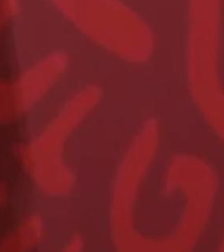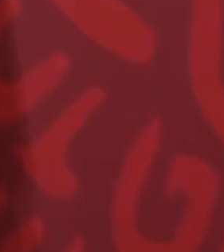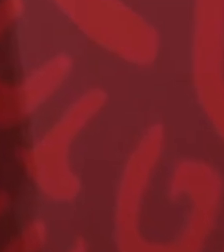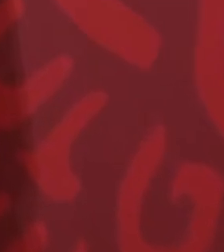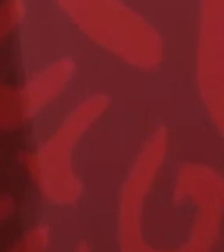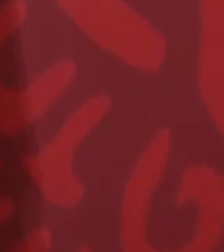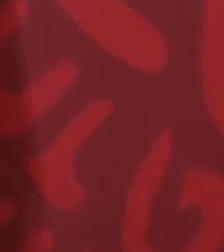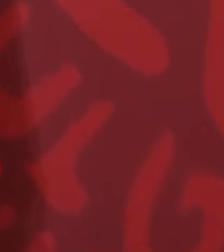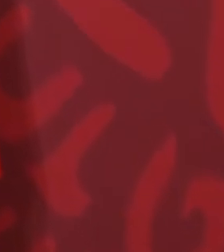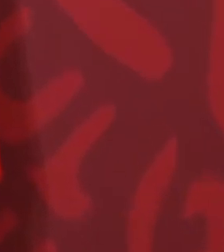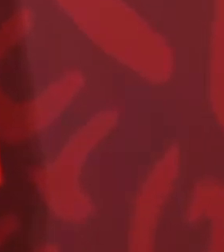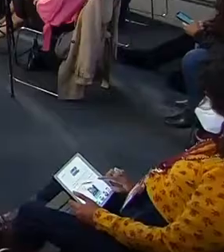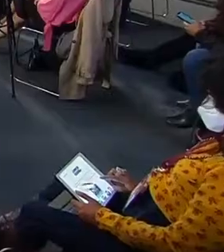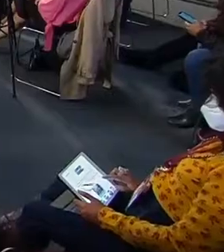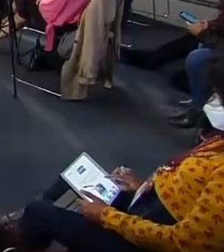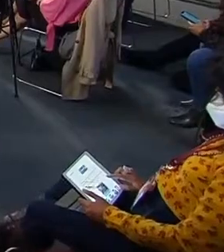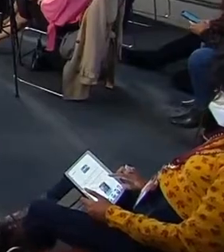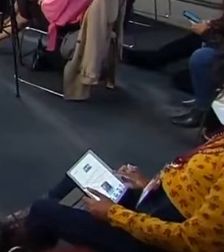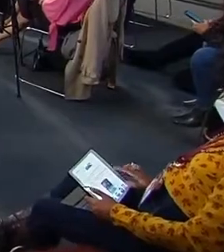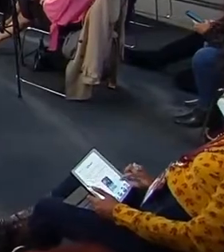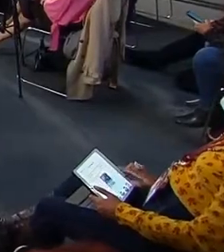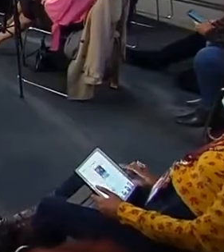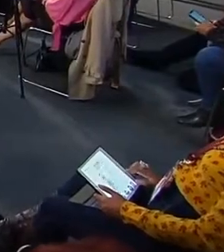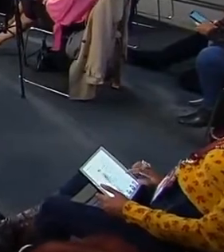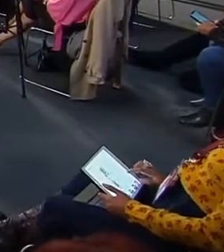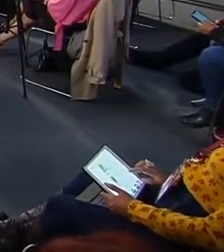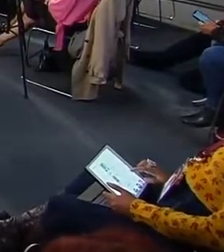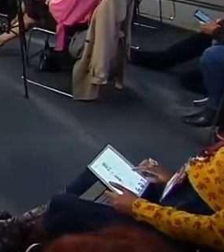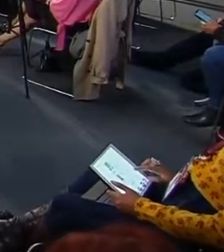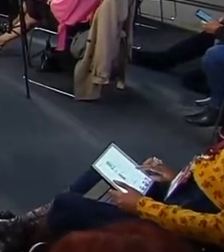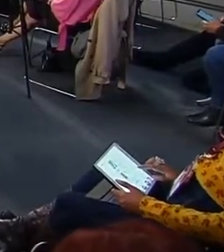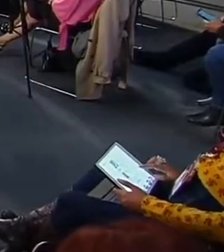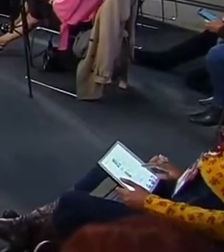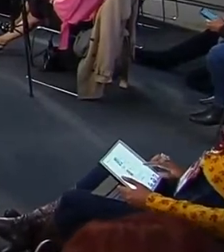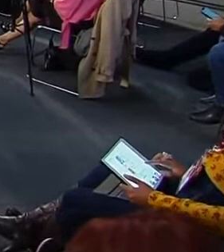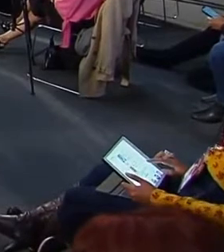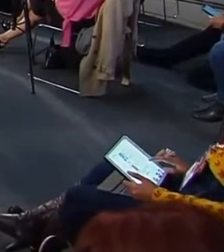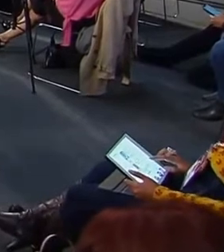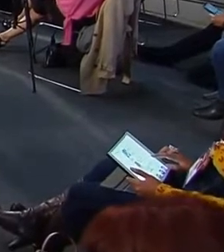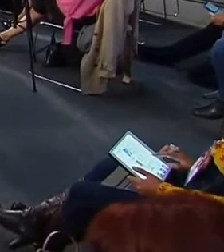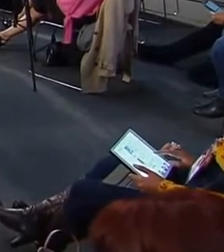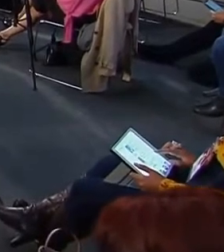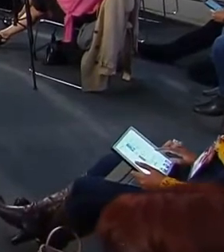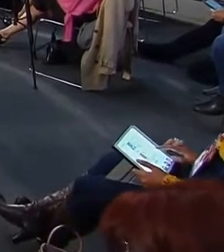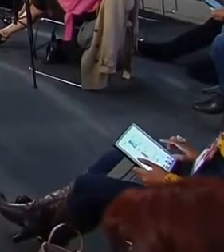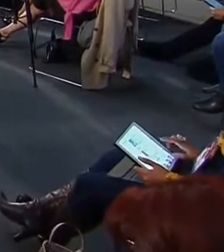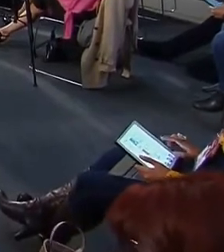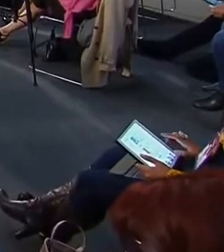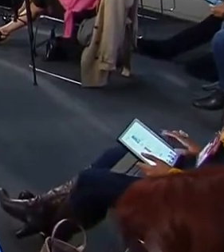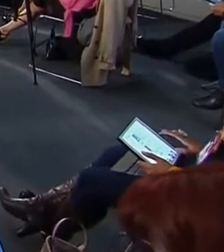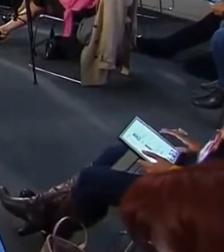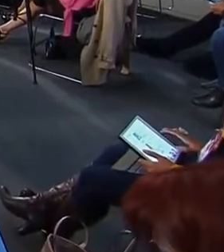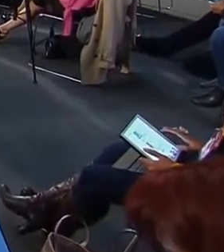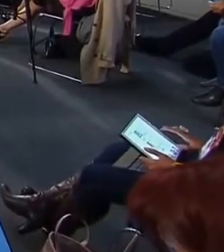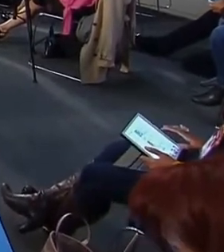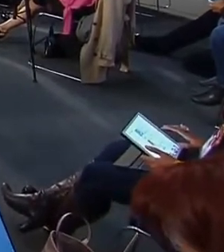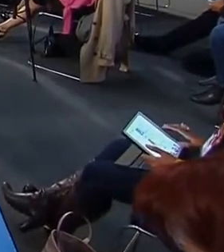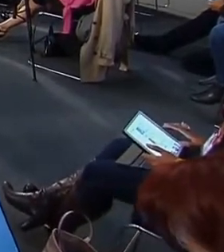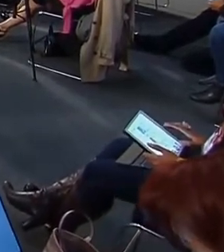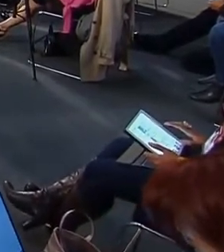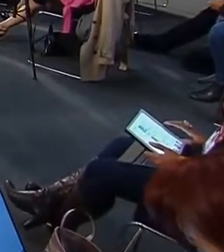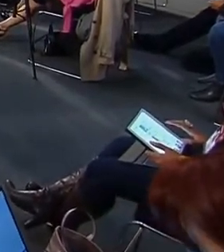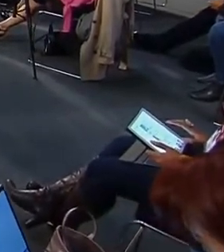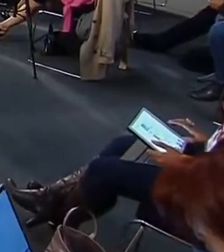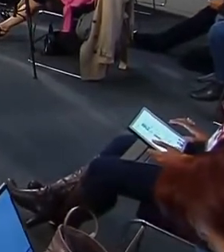Nada se puede lograr si no hay revolución. Reza el rico, reza el amo y te maltratan